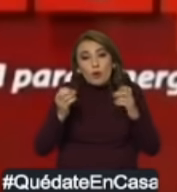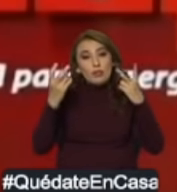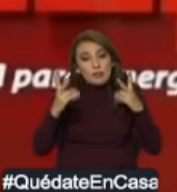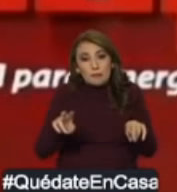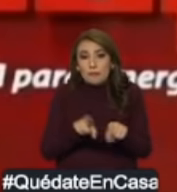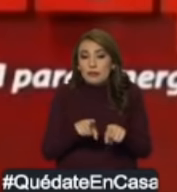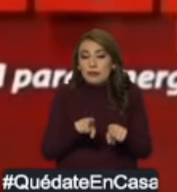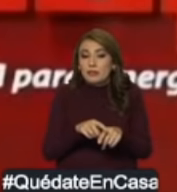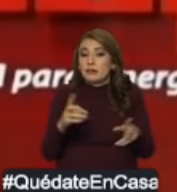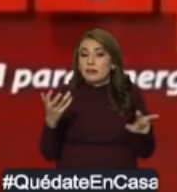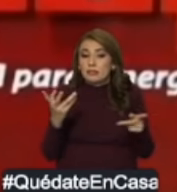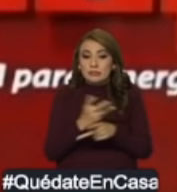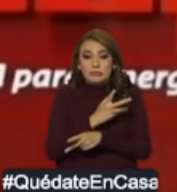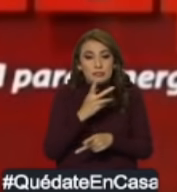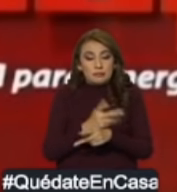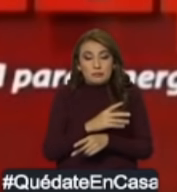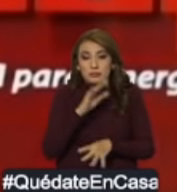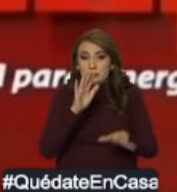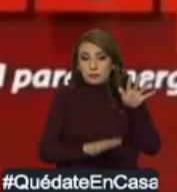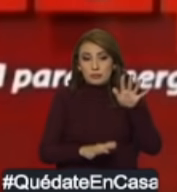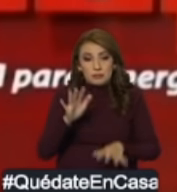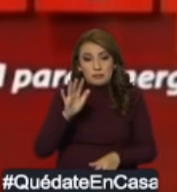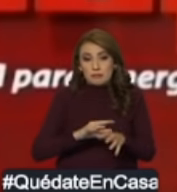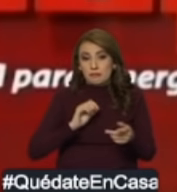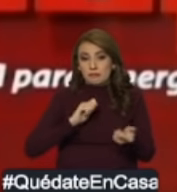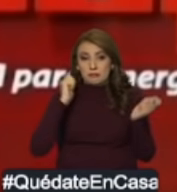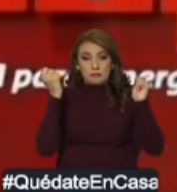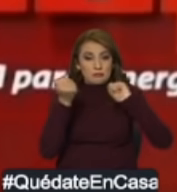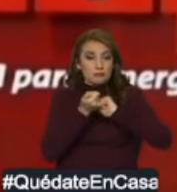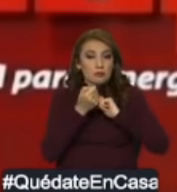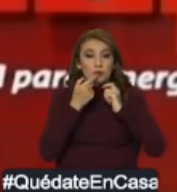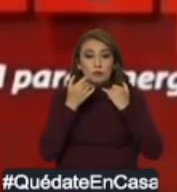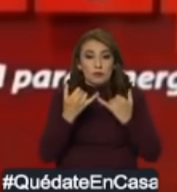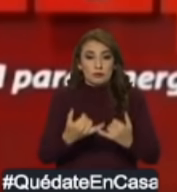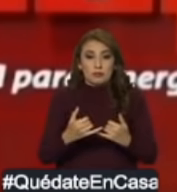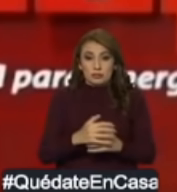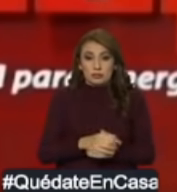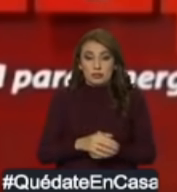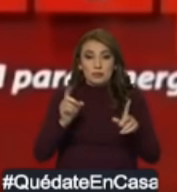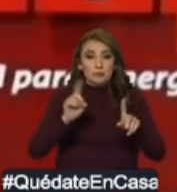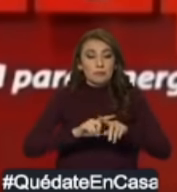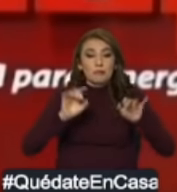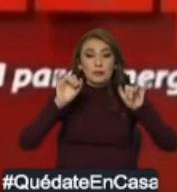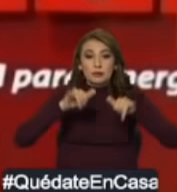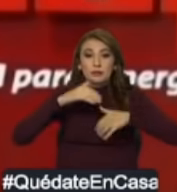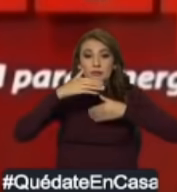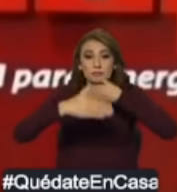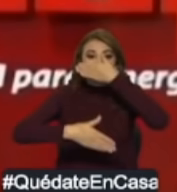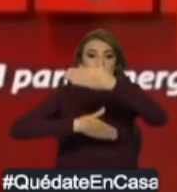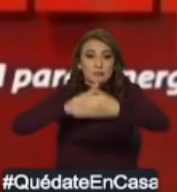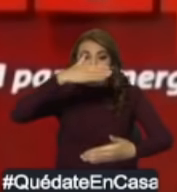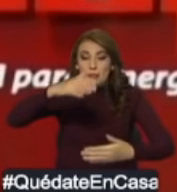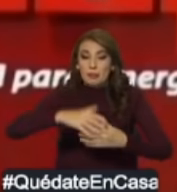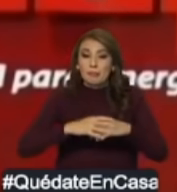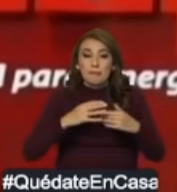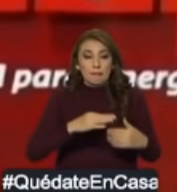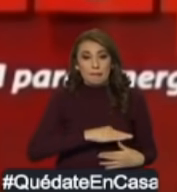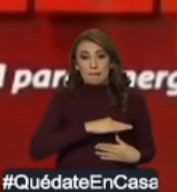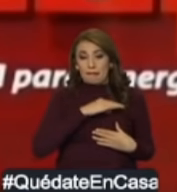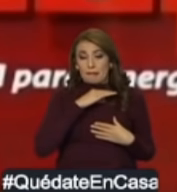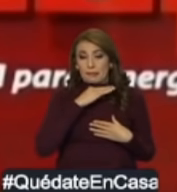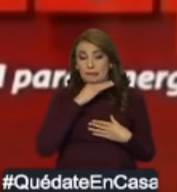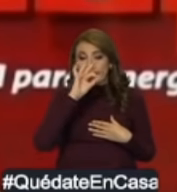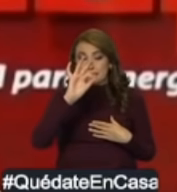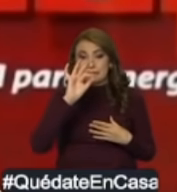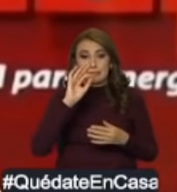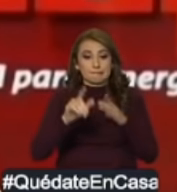menos de restricciones si es que cambiamos a diferentes colores en el semáforo. Pero lo que tenemos en este momento es sin restricciones, es decir, es